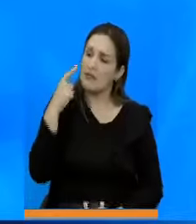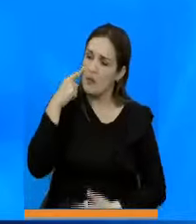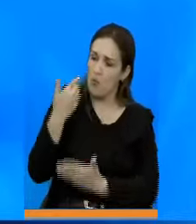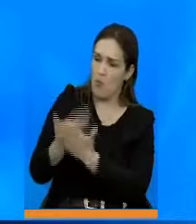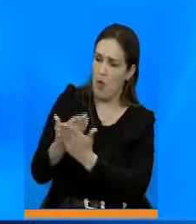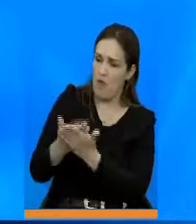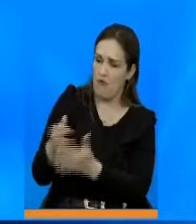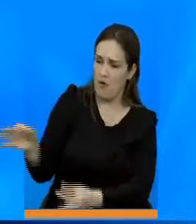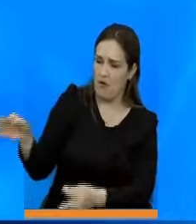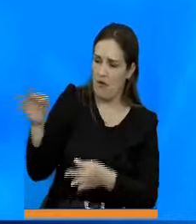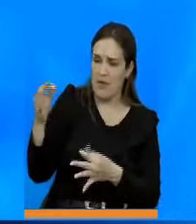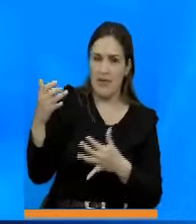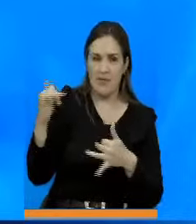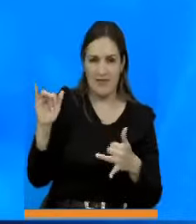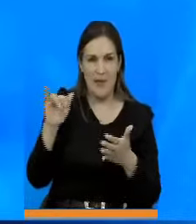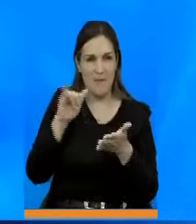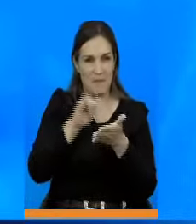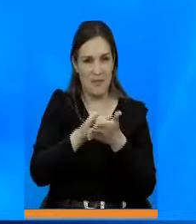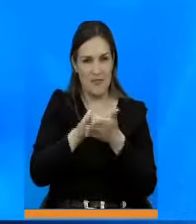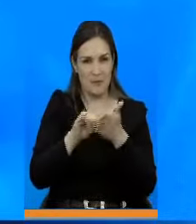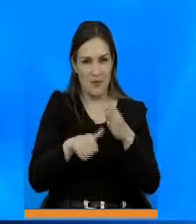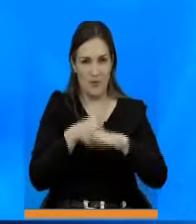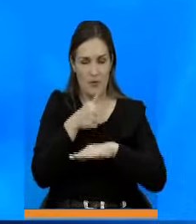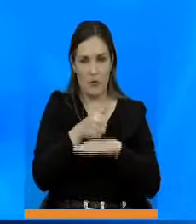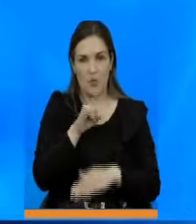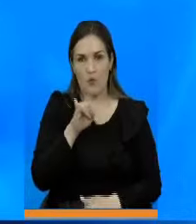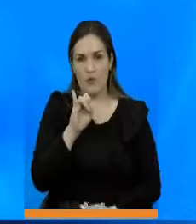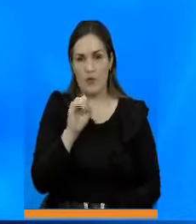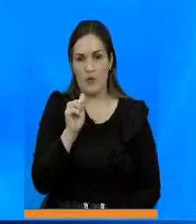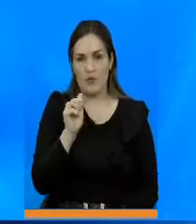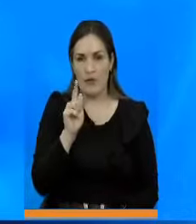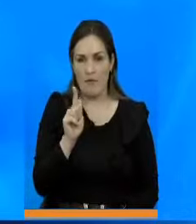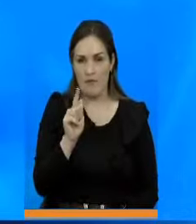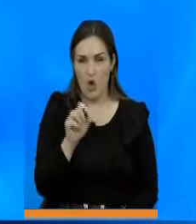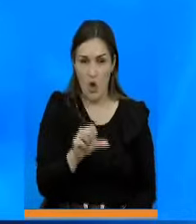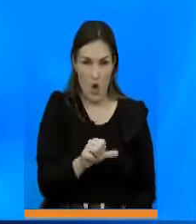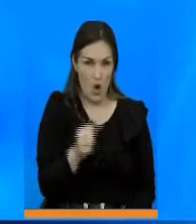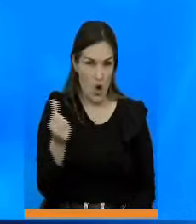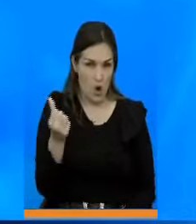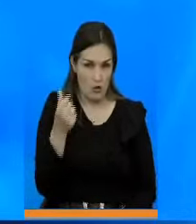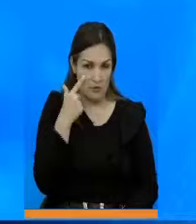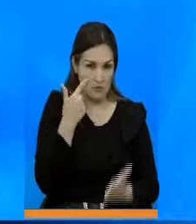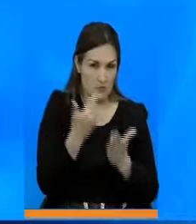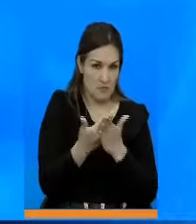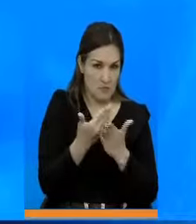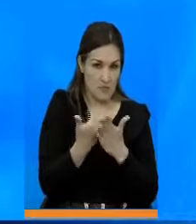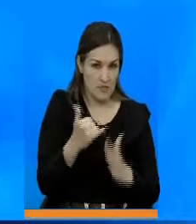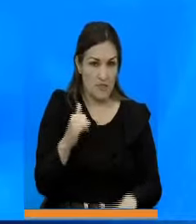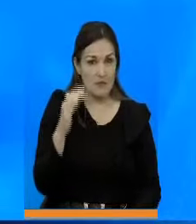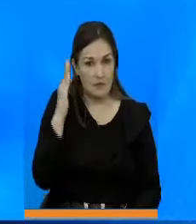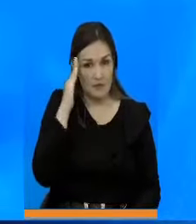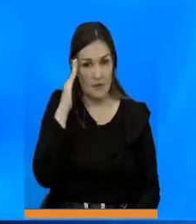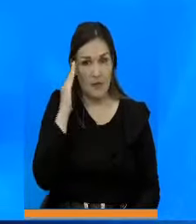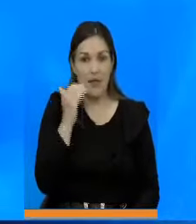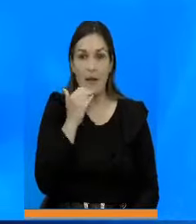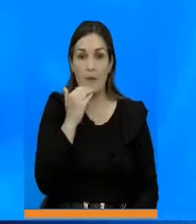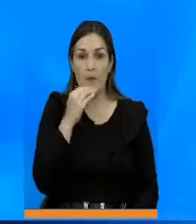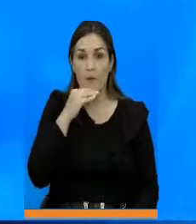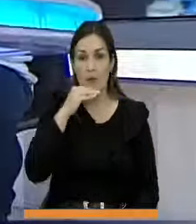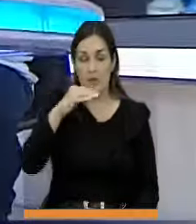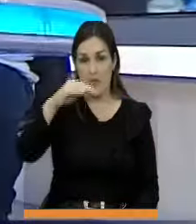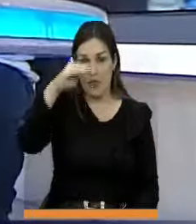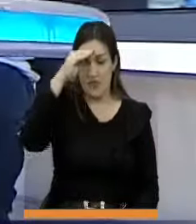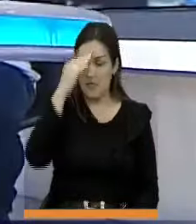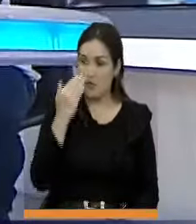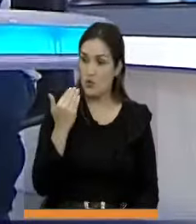que es precisamente la que presenta el director de la UIAF, pero hay otros lineamientos también que se están cuestionando mucho. Justo en Medellín, en días